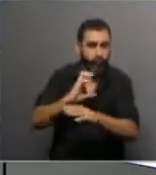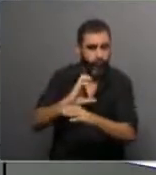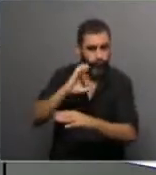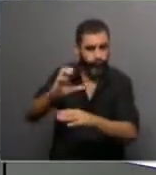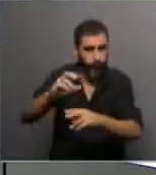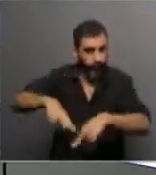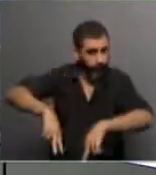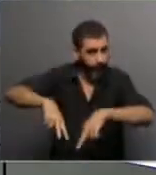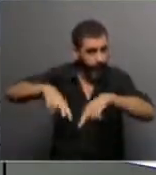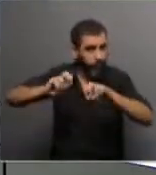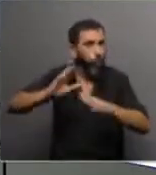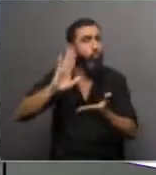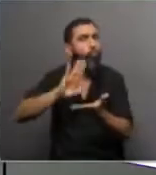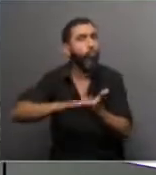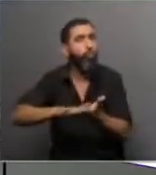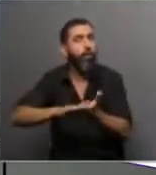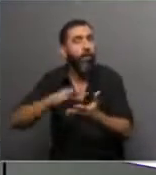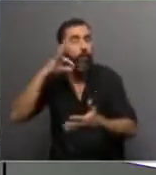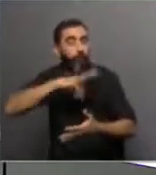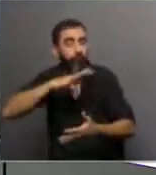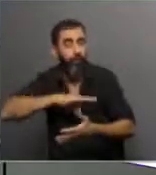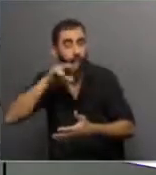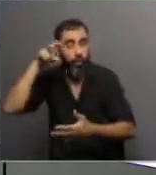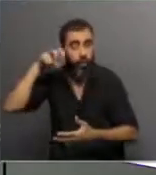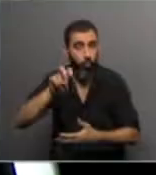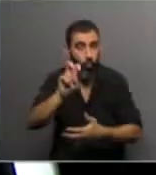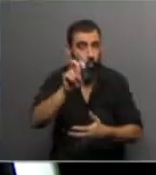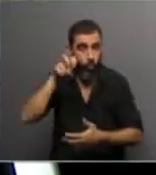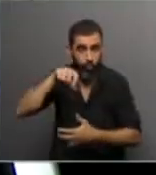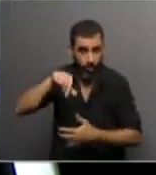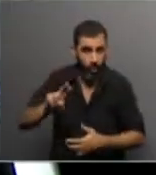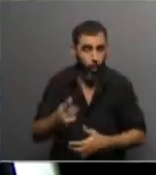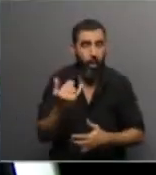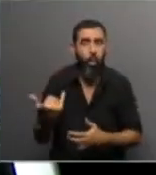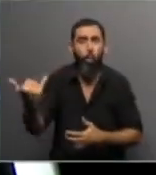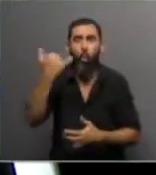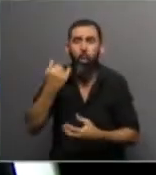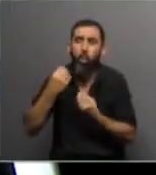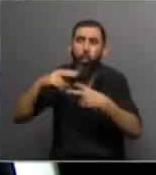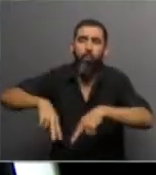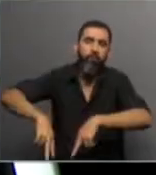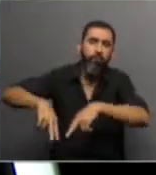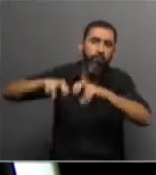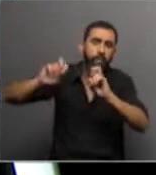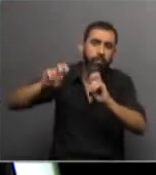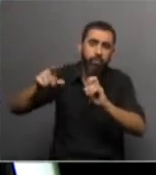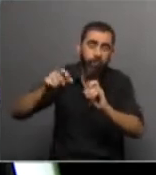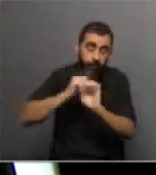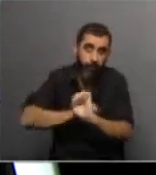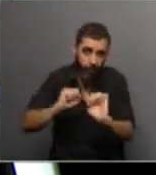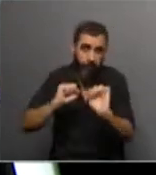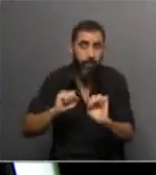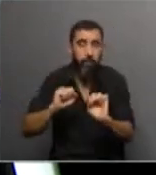una investigación sobre poblaciones de virus en murciélagos en Uruguay. Contanos un poquito en qué consiste la investigación y hasta dónde han llegado cuando los